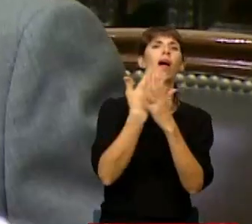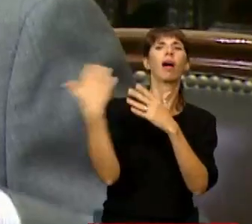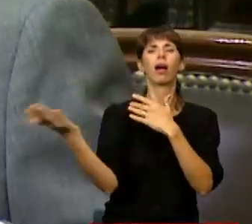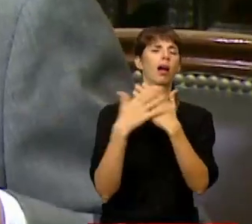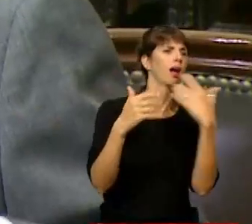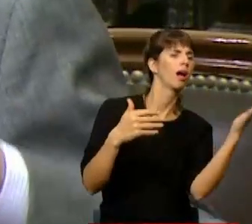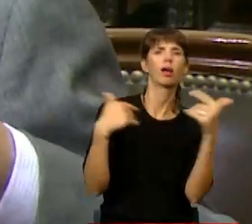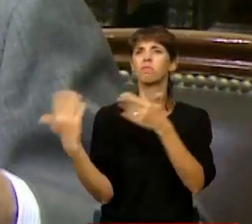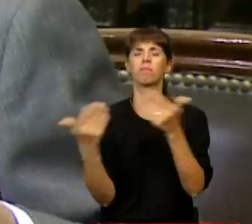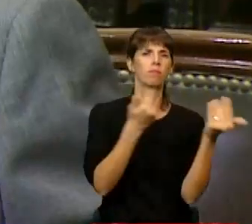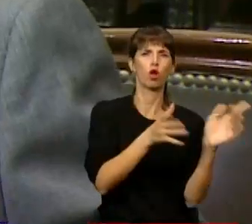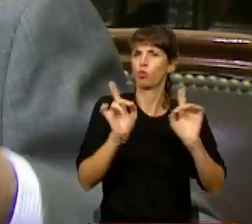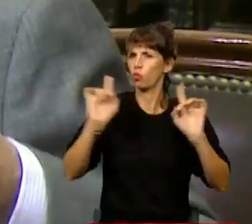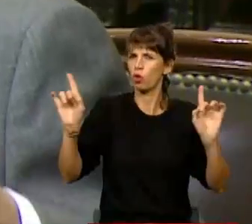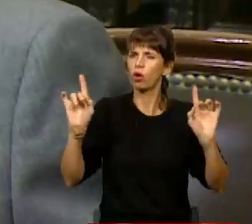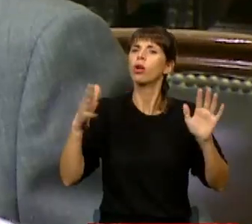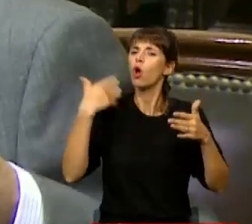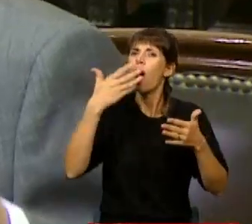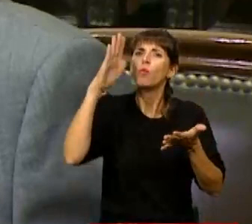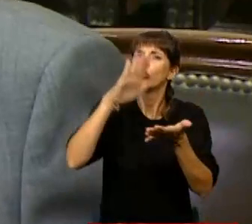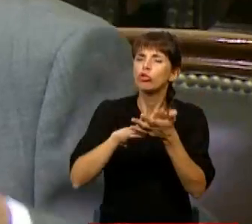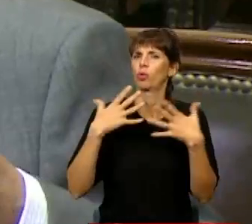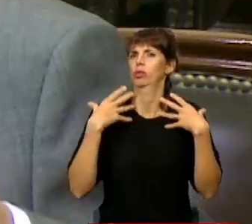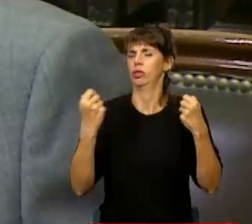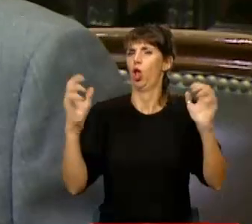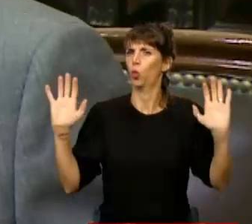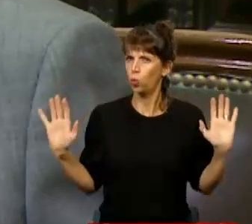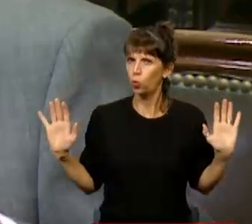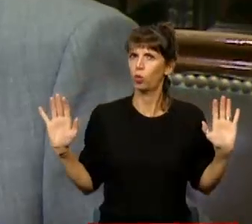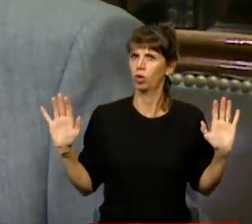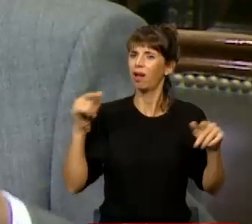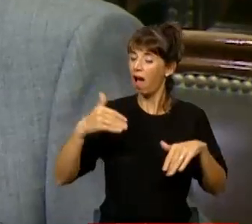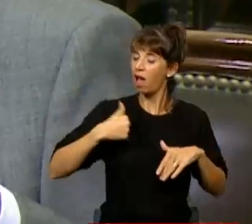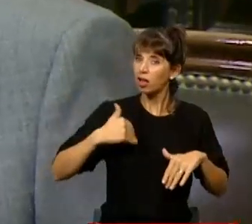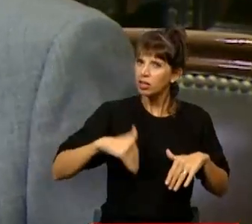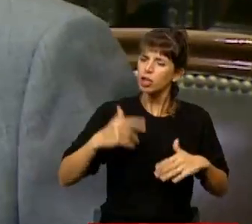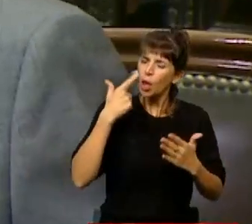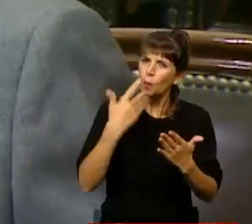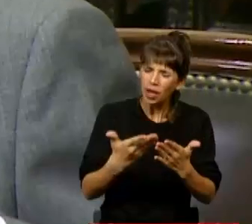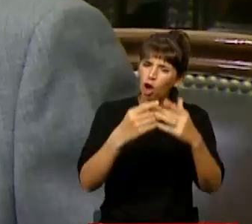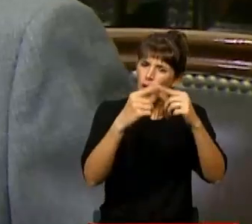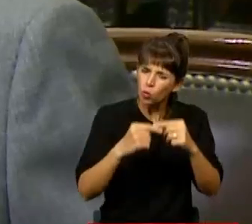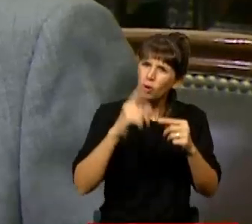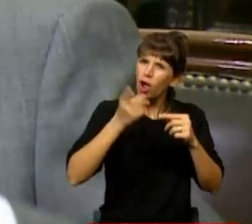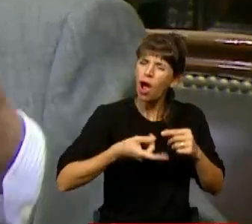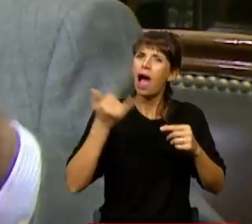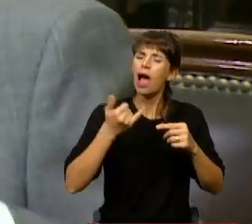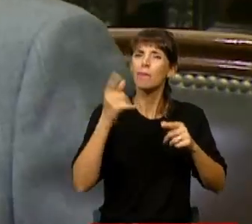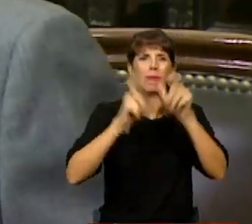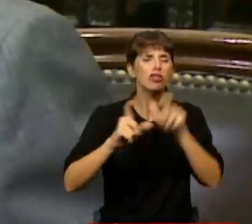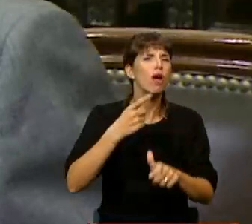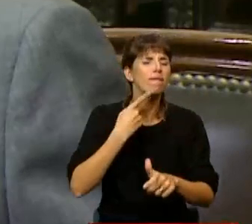izquierda. Yo hablo desde la problemática de la salud que en la Argentina nos está diciendo que tenemos cada día más adictos, cada día